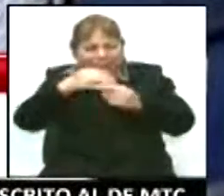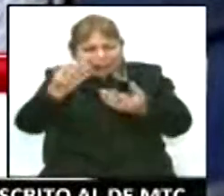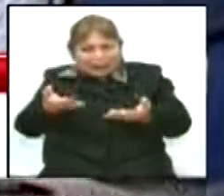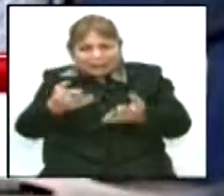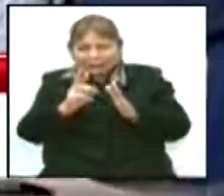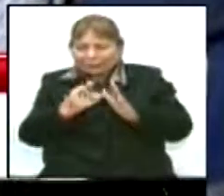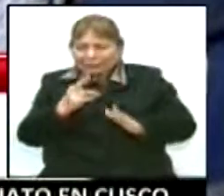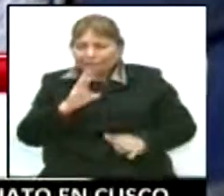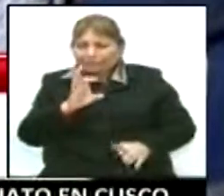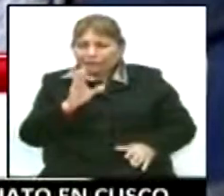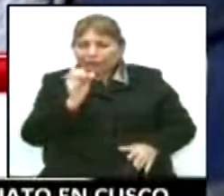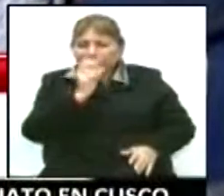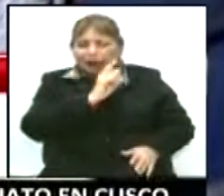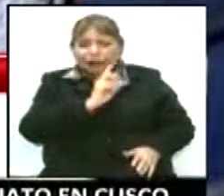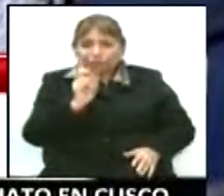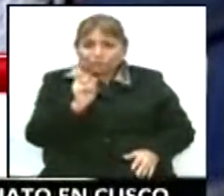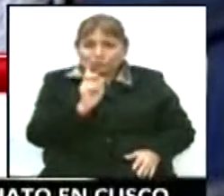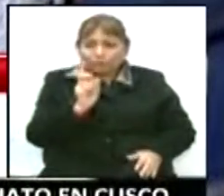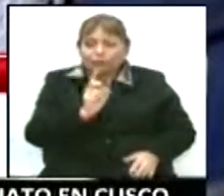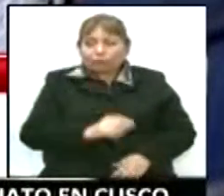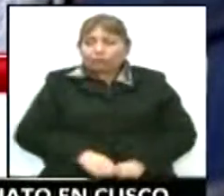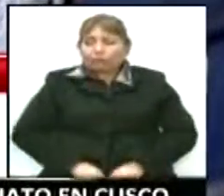pero no